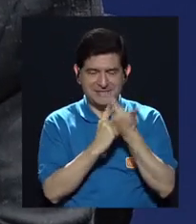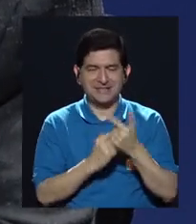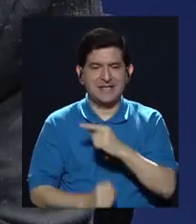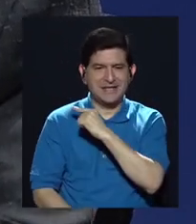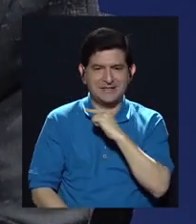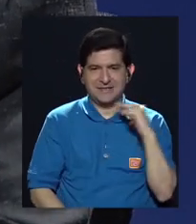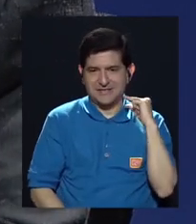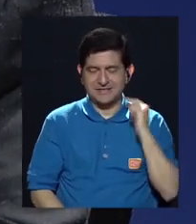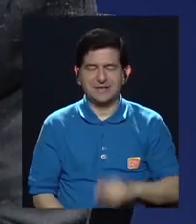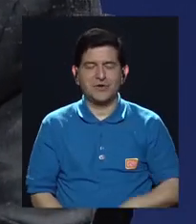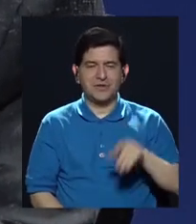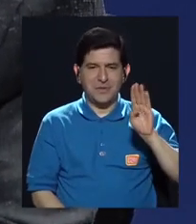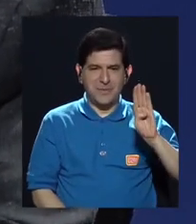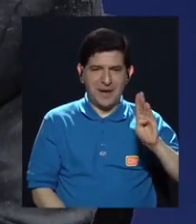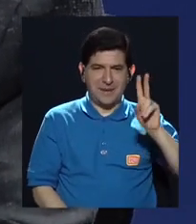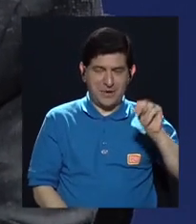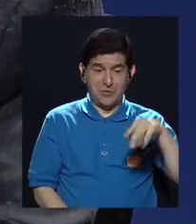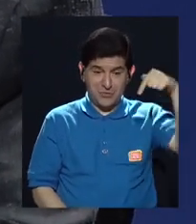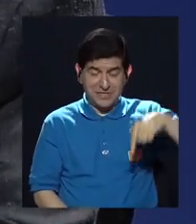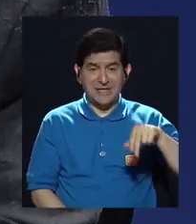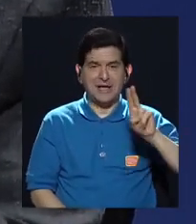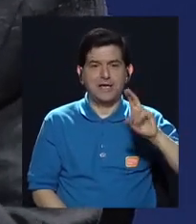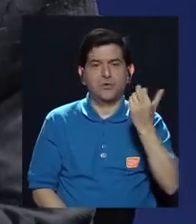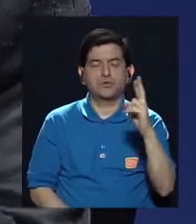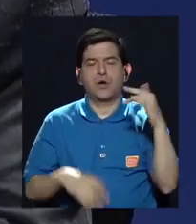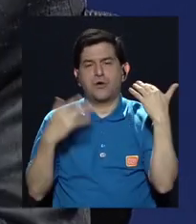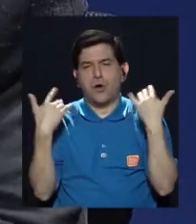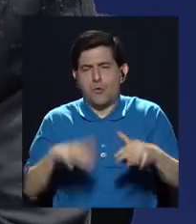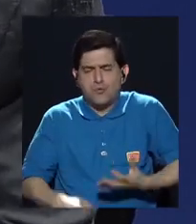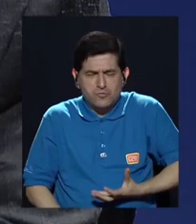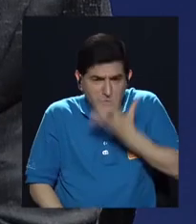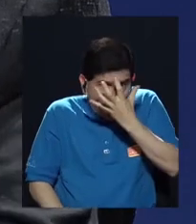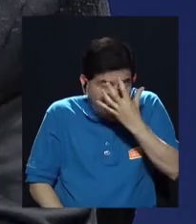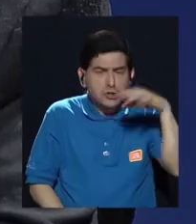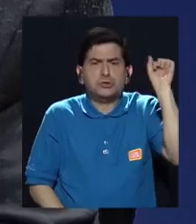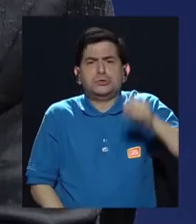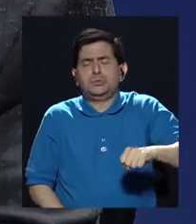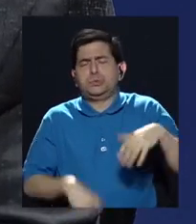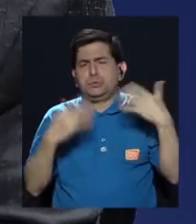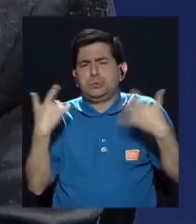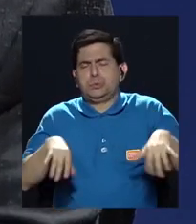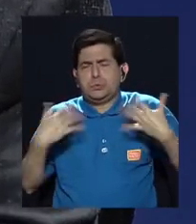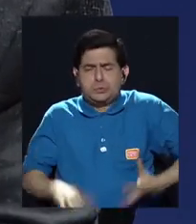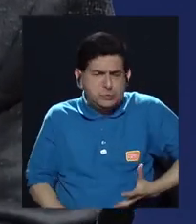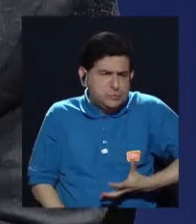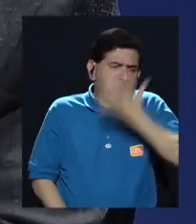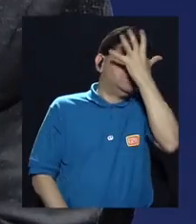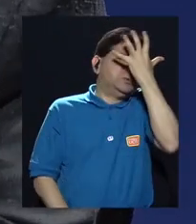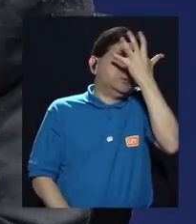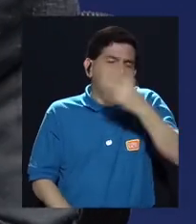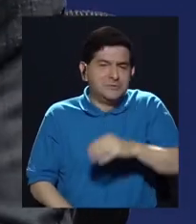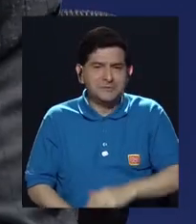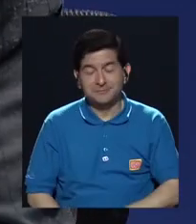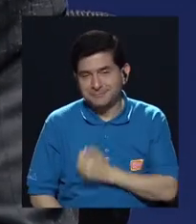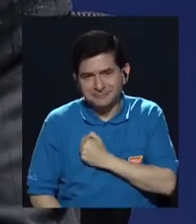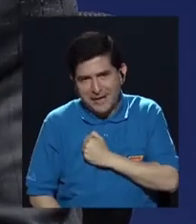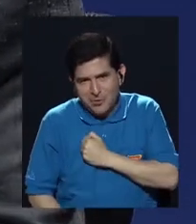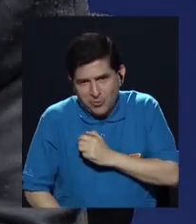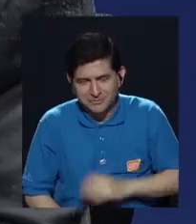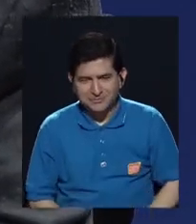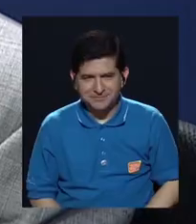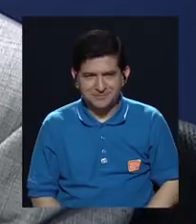sociología del padre Núñez aquí en la universidad en el 60. Era bravo. ¡Juepucha! ¡Qué hombre más cabreado! Así para hablar en francés,